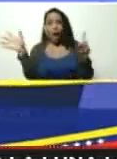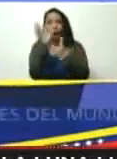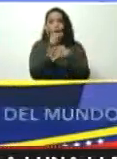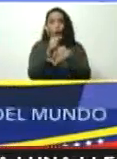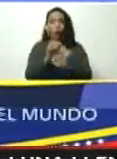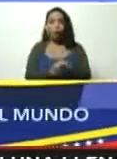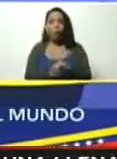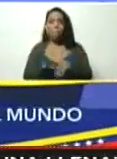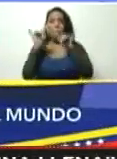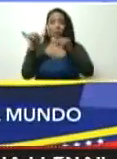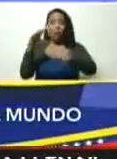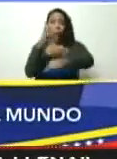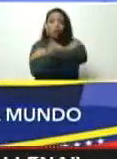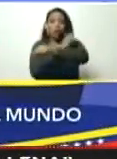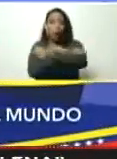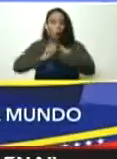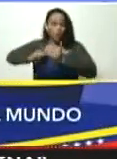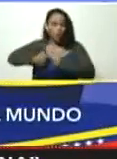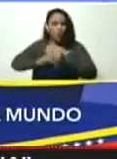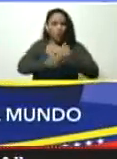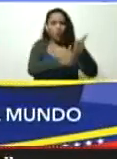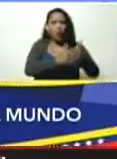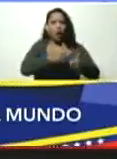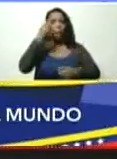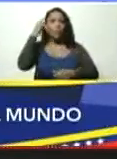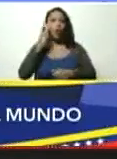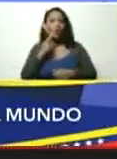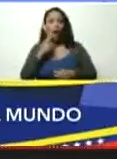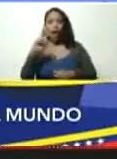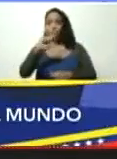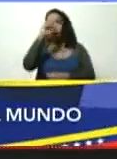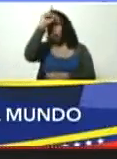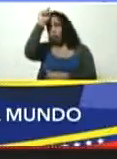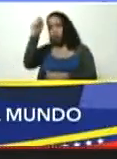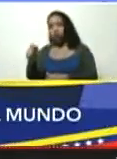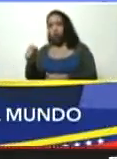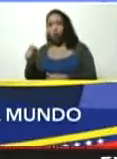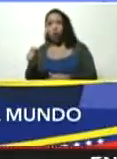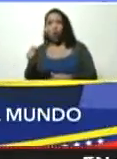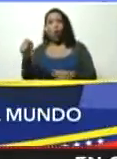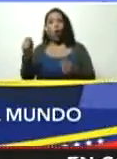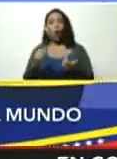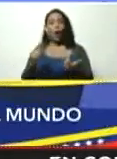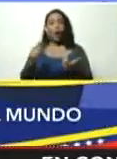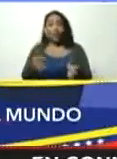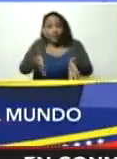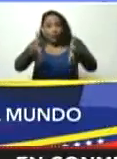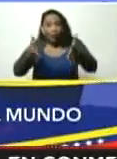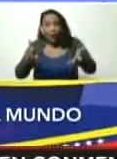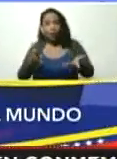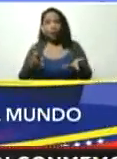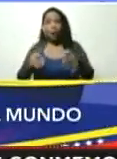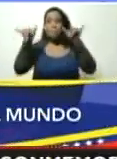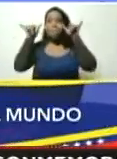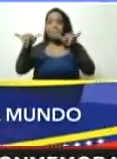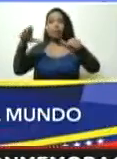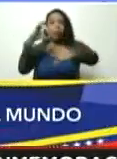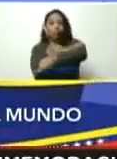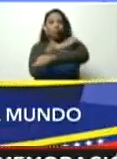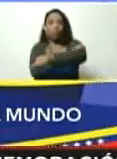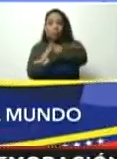que persiguió a Bolívar y desconoció sus glorias. Es la misma oligarquía